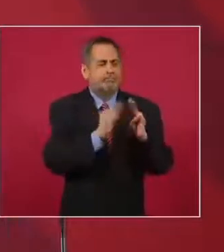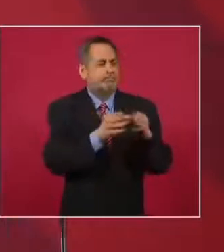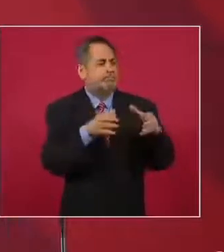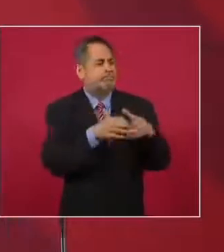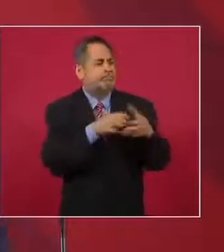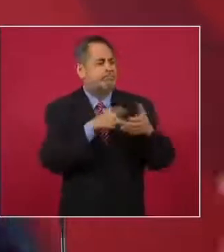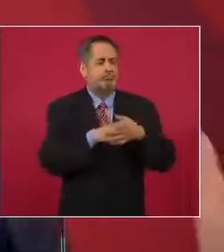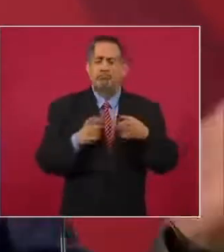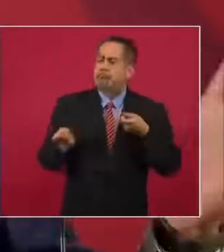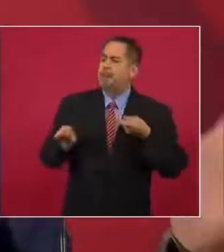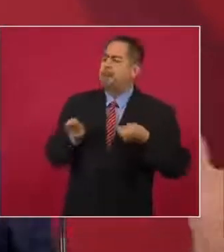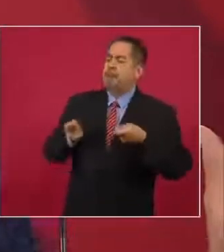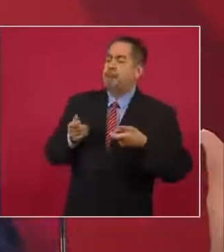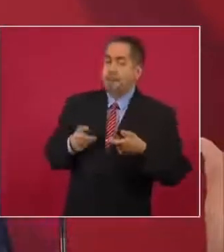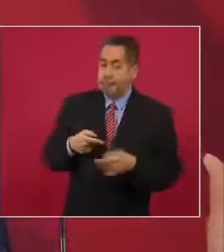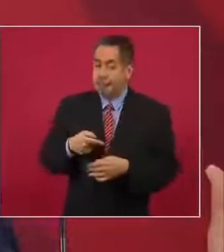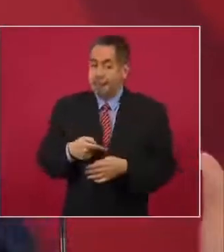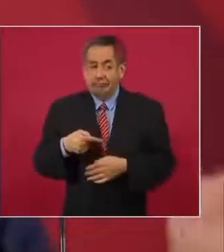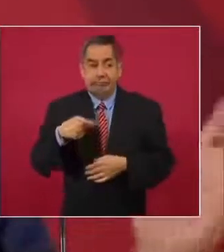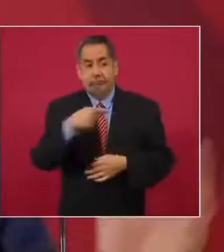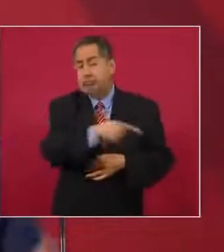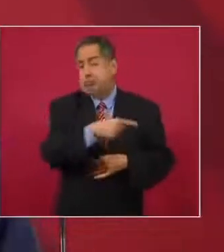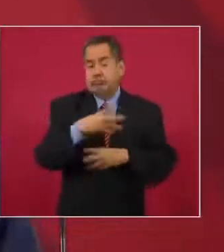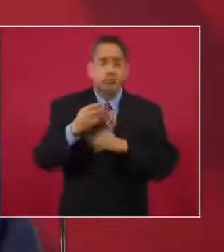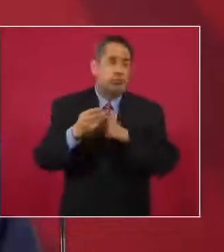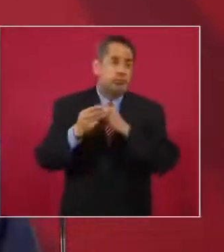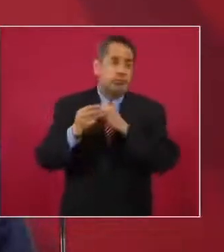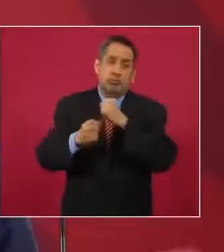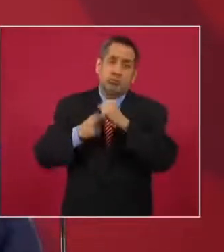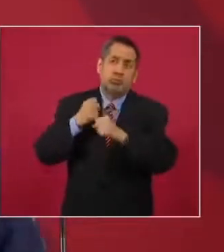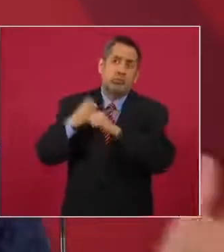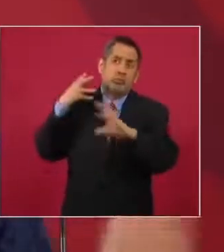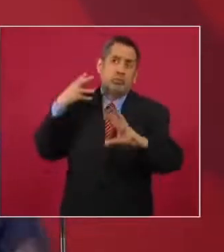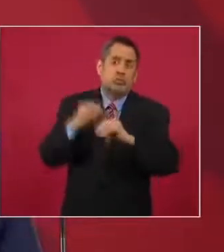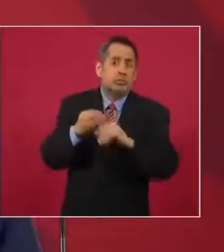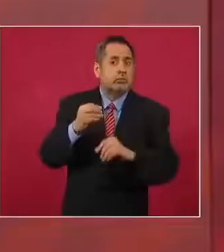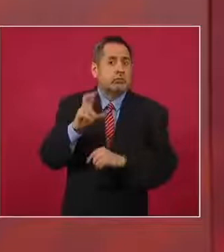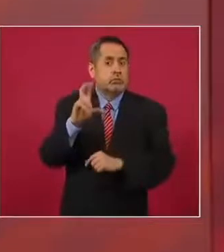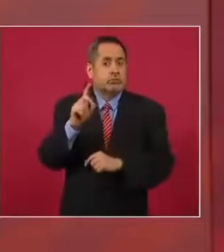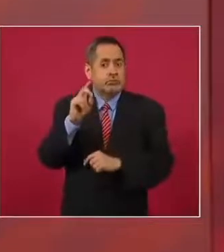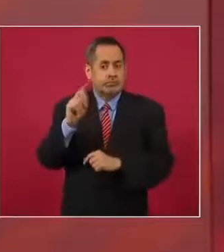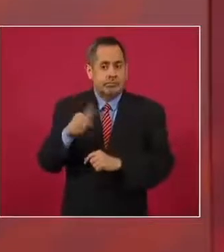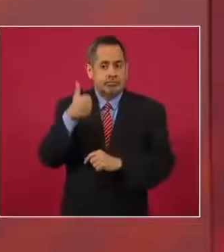dominó el país durante 36 años.